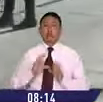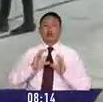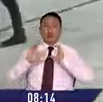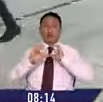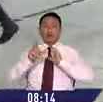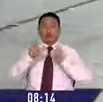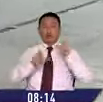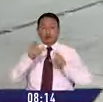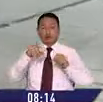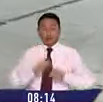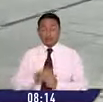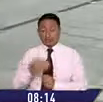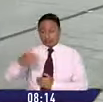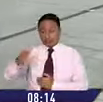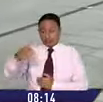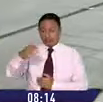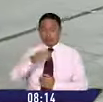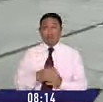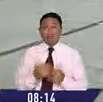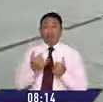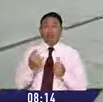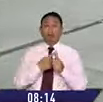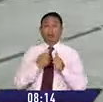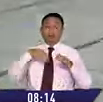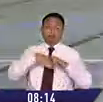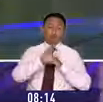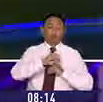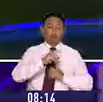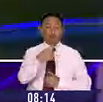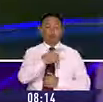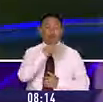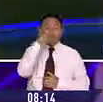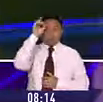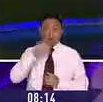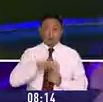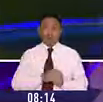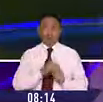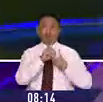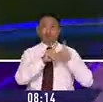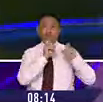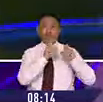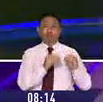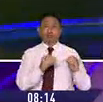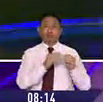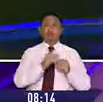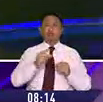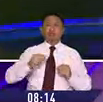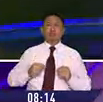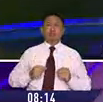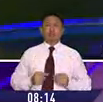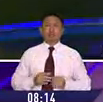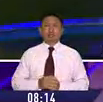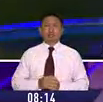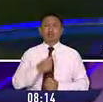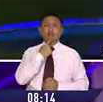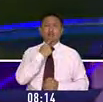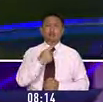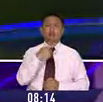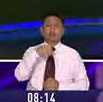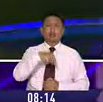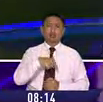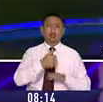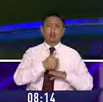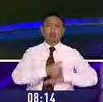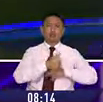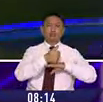comunicación que nos han permitido ingresar para conocer mayores detalles de lo que ha mencionado el comandante